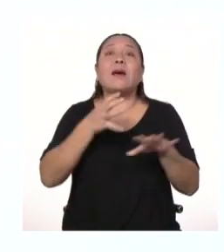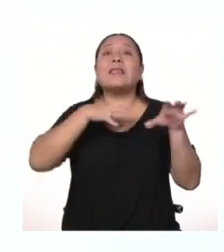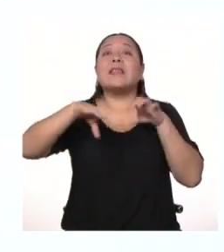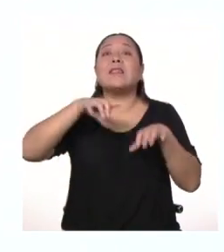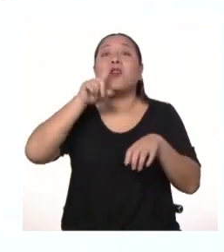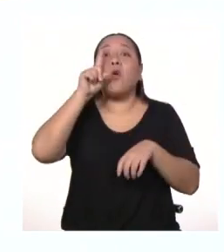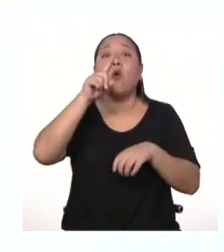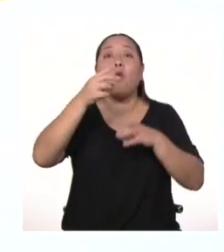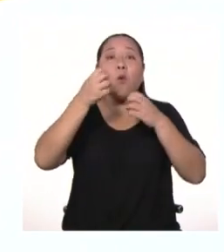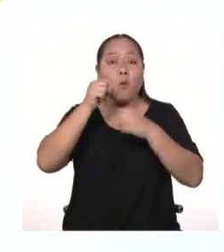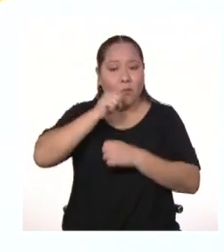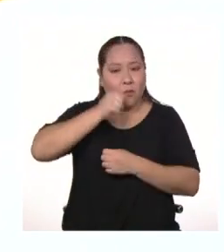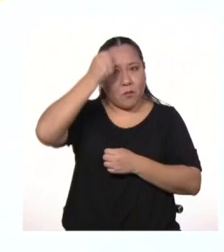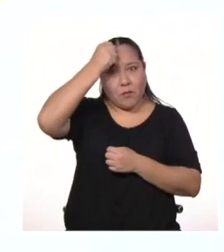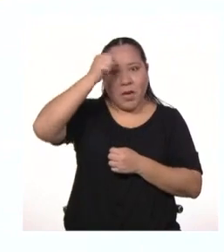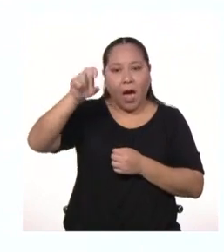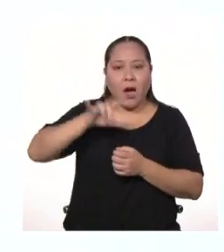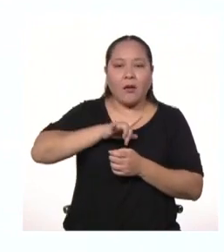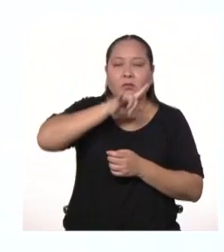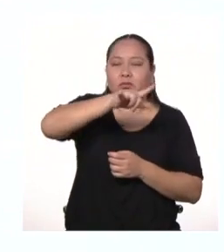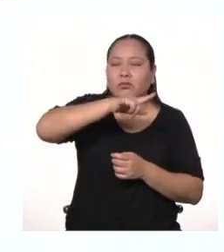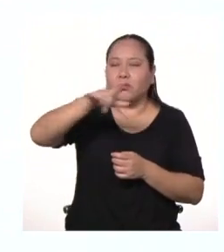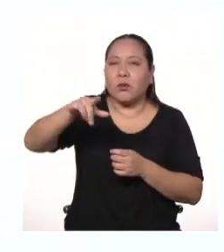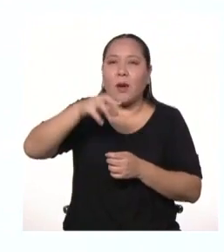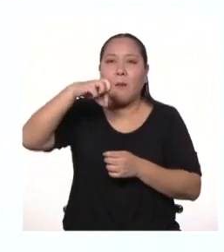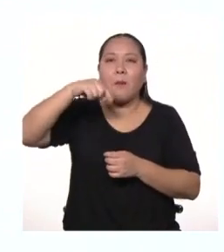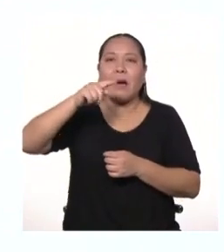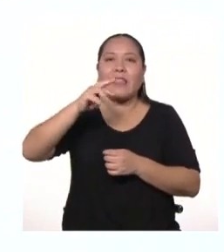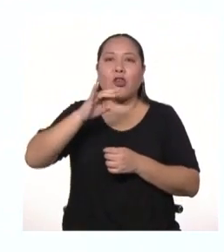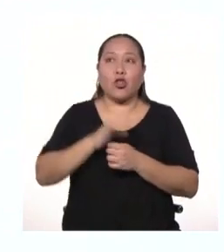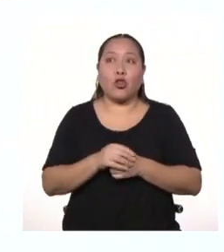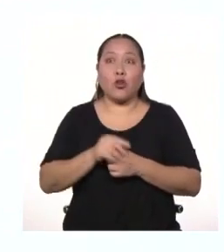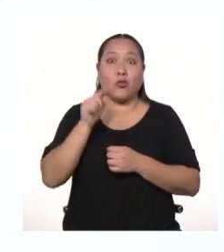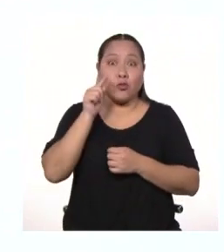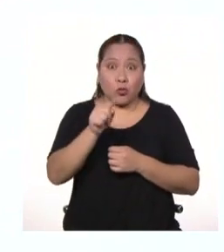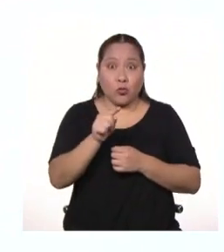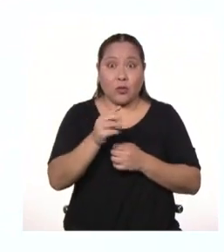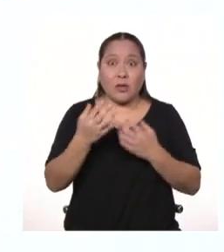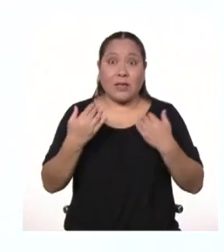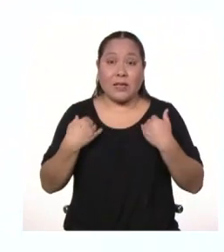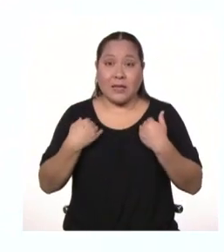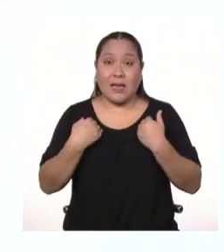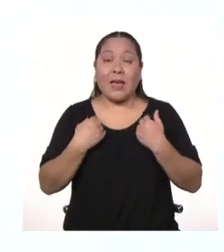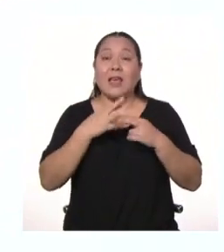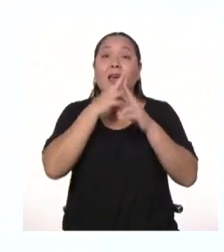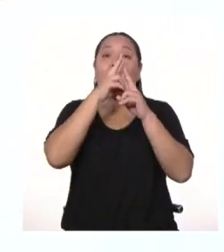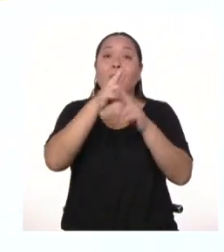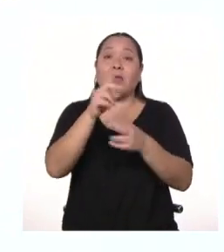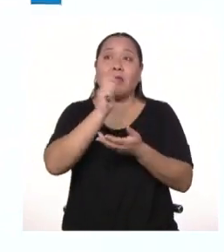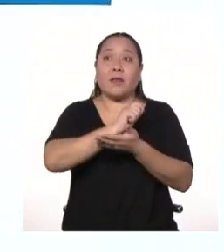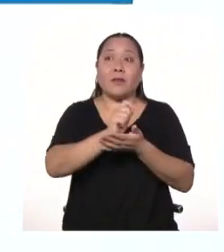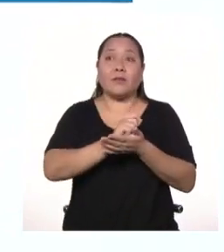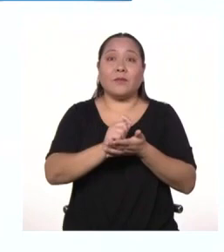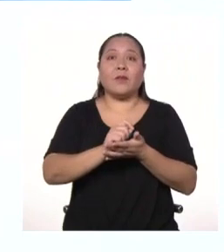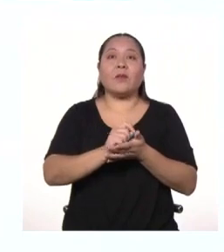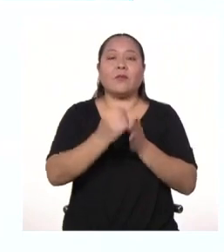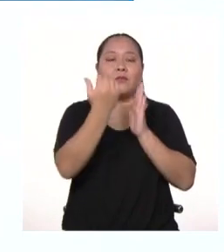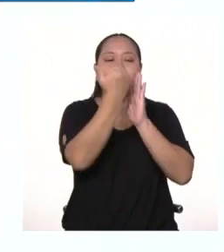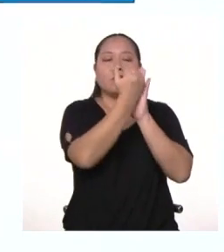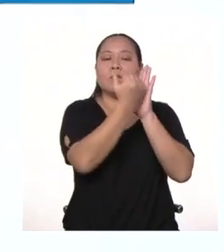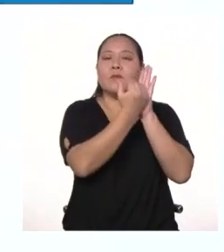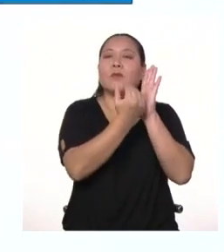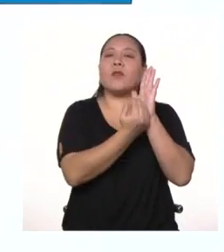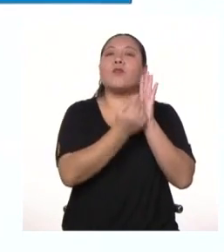patrióticos. Así es, mis Valdelomarcitos, quiero que realicen, además de la respuesta a esa pregunta, un itinerario de